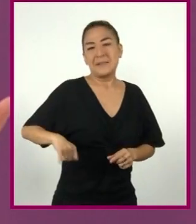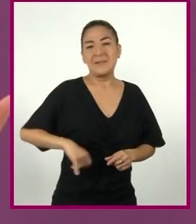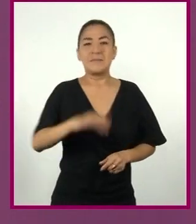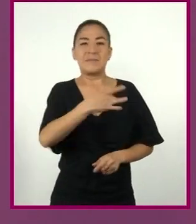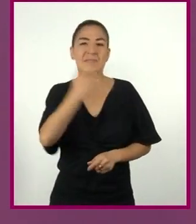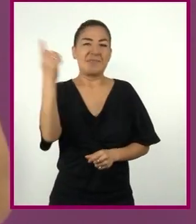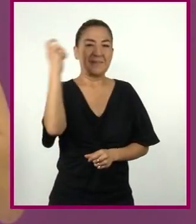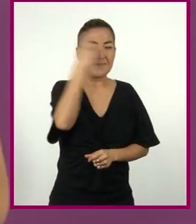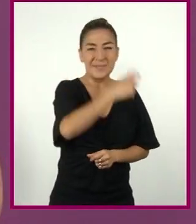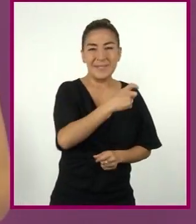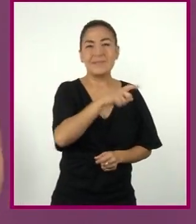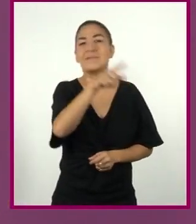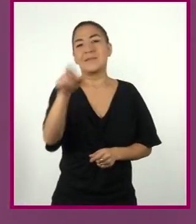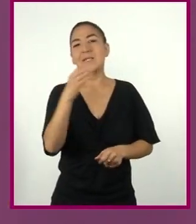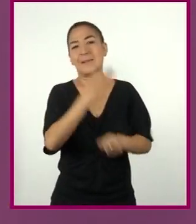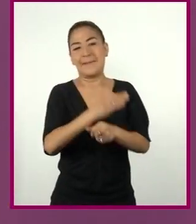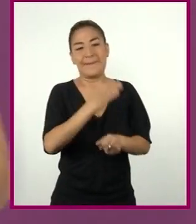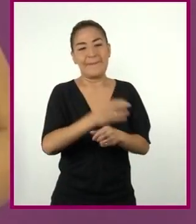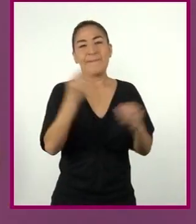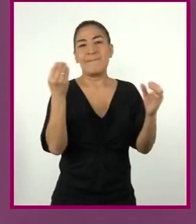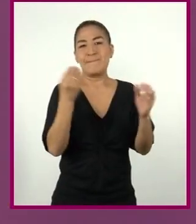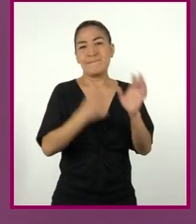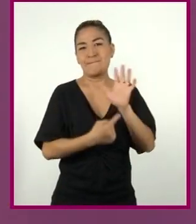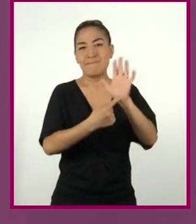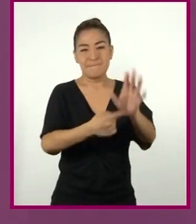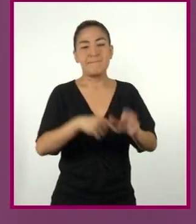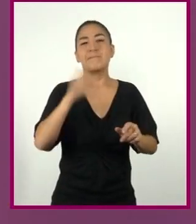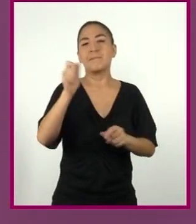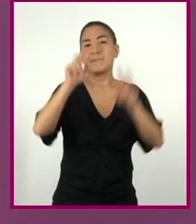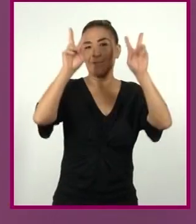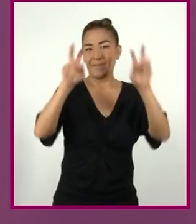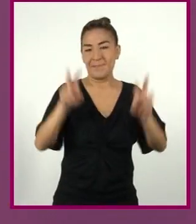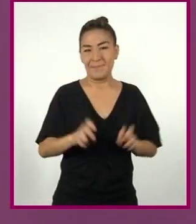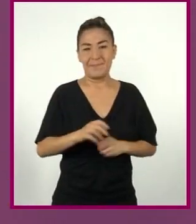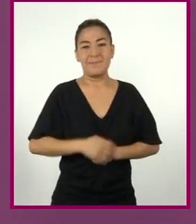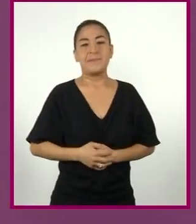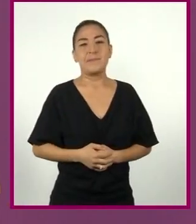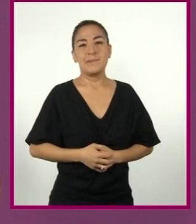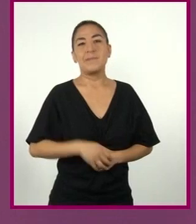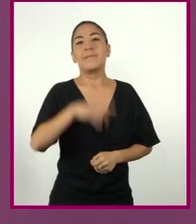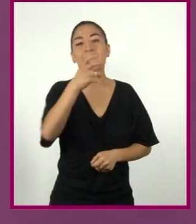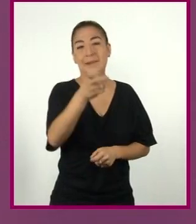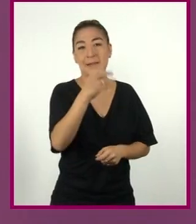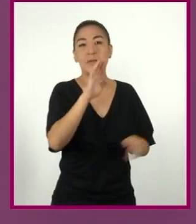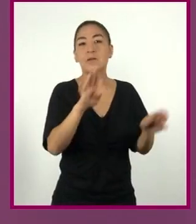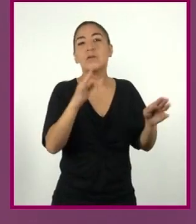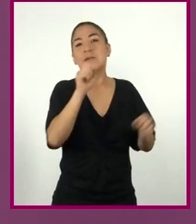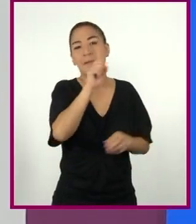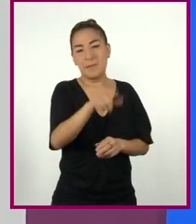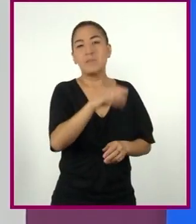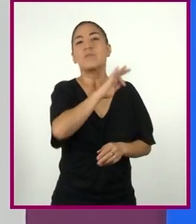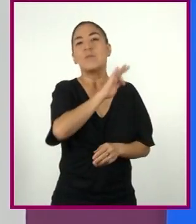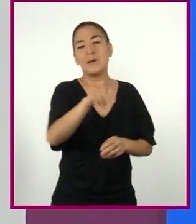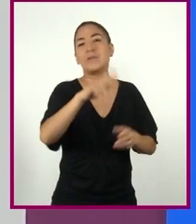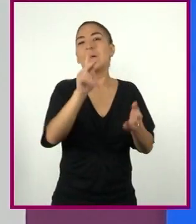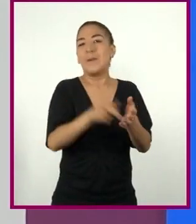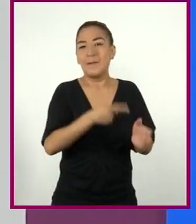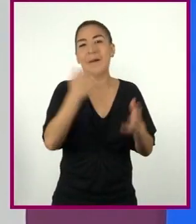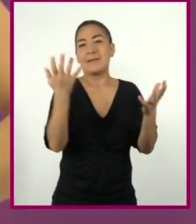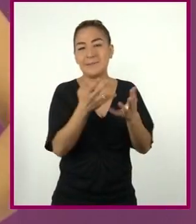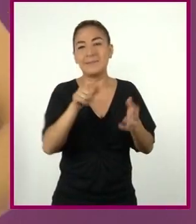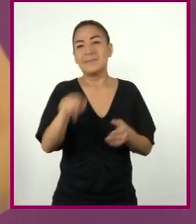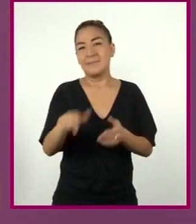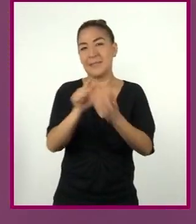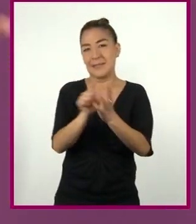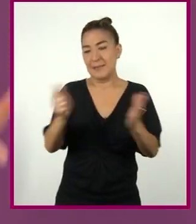o dificultades que surjan durante la exposición de los planteamientos, pues muchas de estas las podrán resolver al